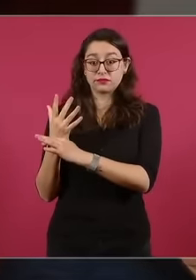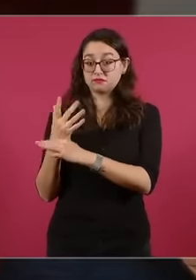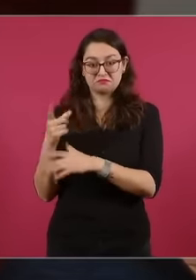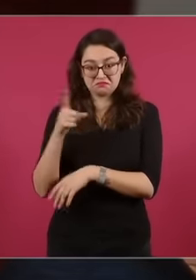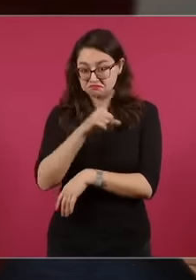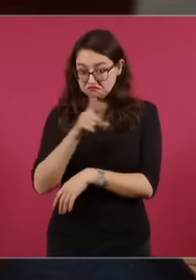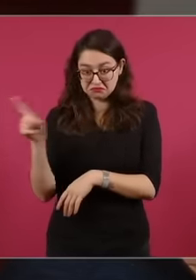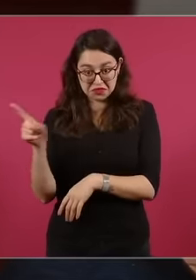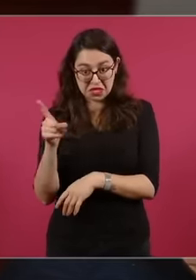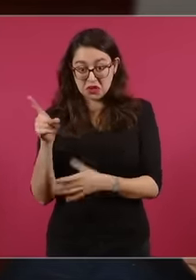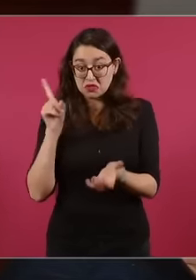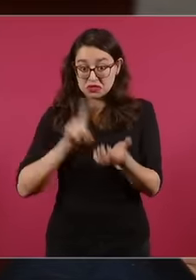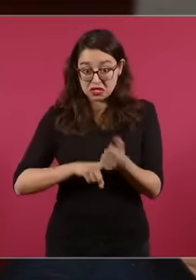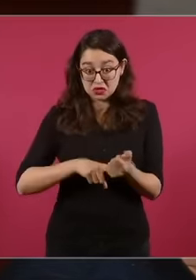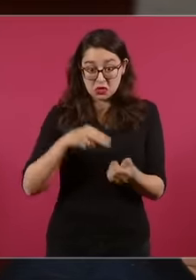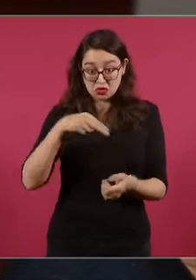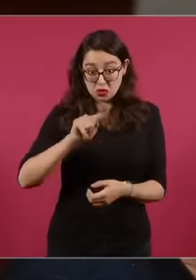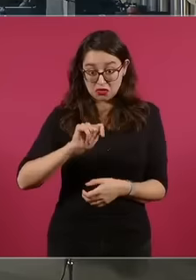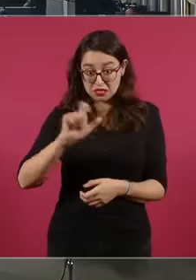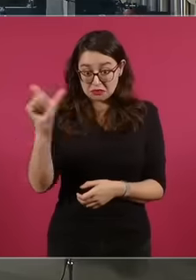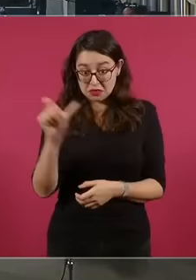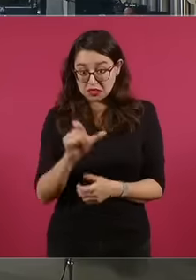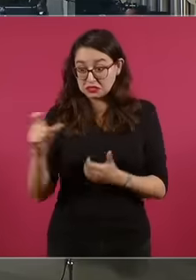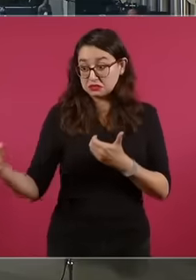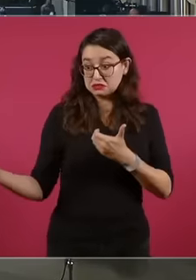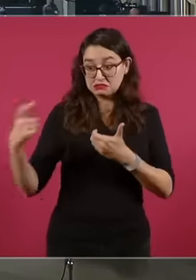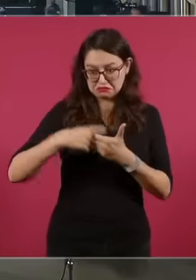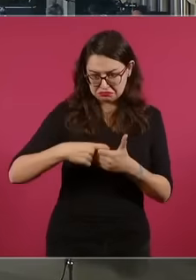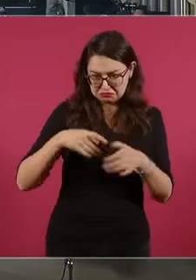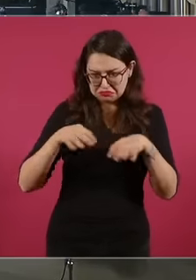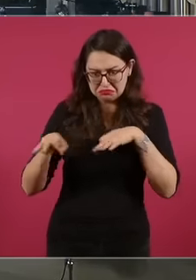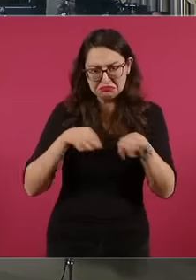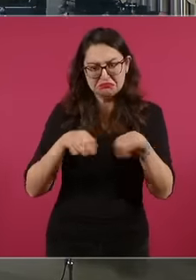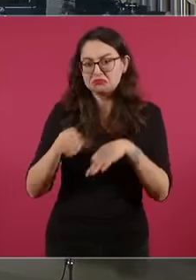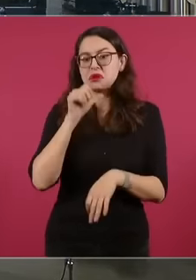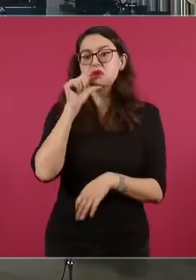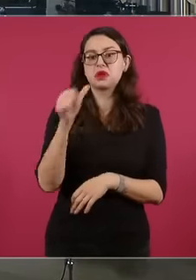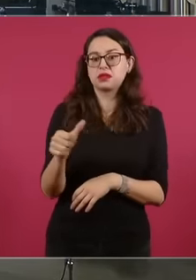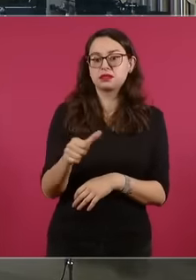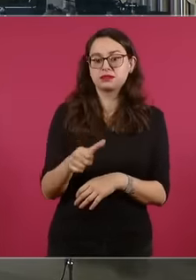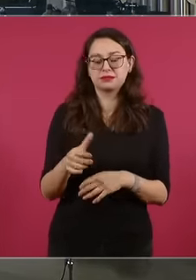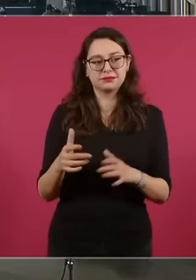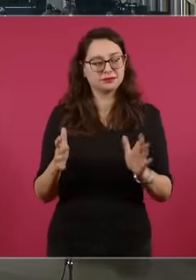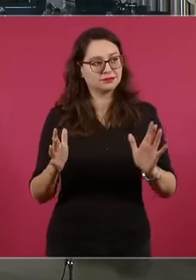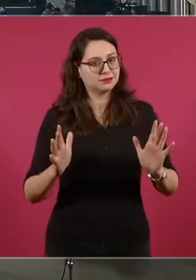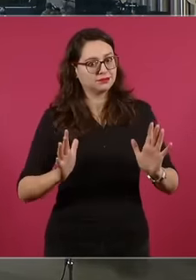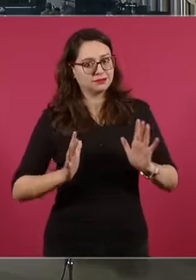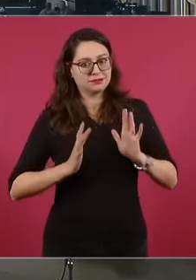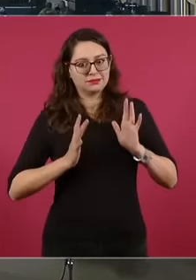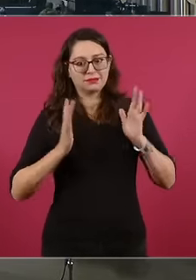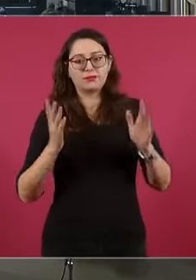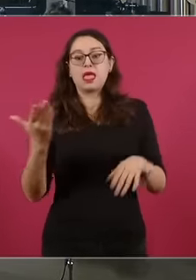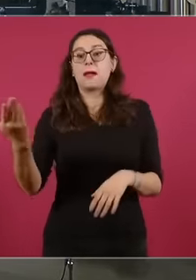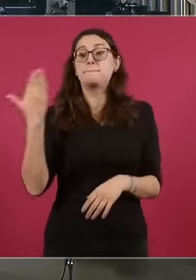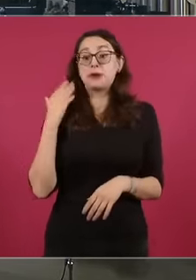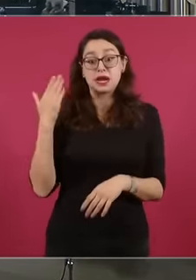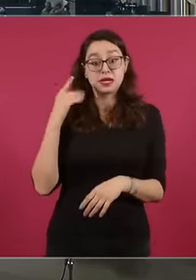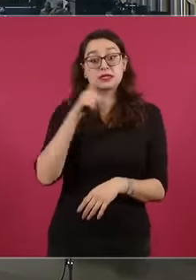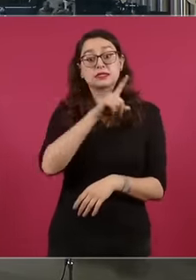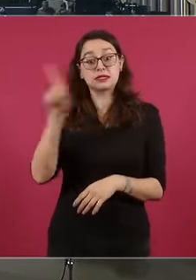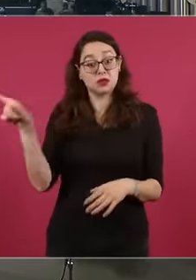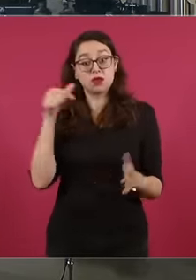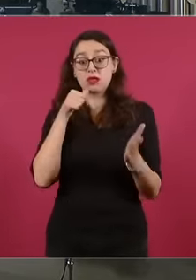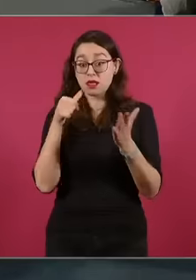no eran empleados de Notimex, que no había relación laboral. Obviamente ellos recién le mandaron una carta, presidente,